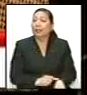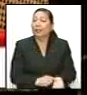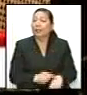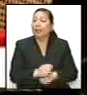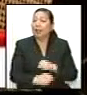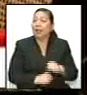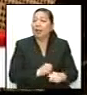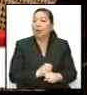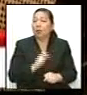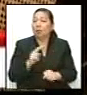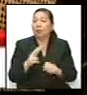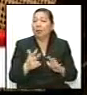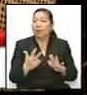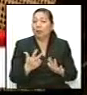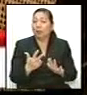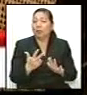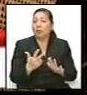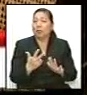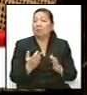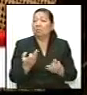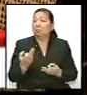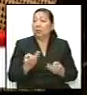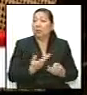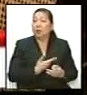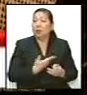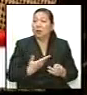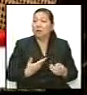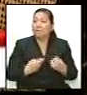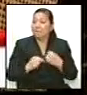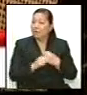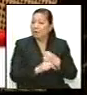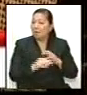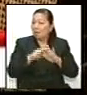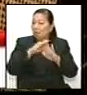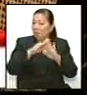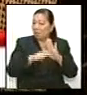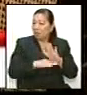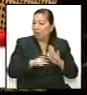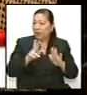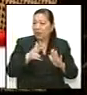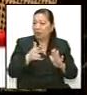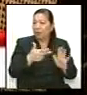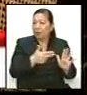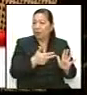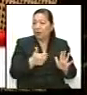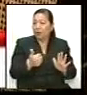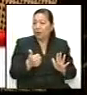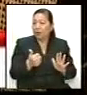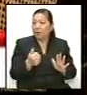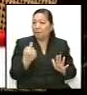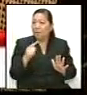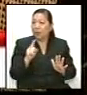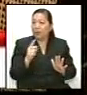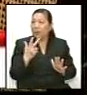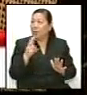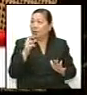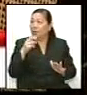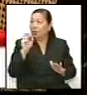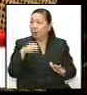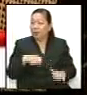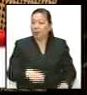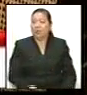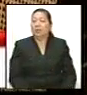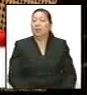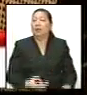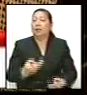año 2018, mientras el presupuesto del Gobierno Nacional bajó en 3.600 millones, es decir, un 3%,